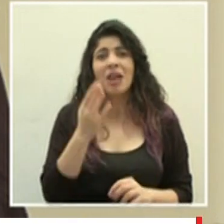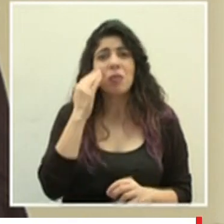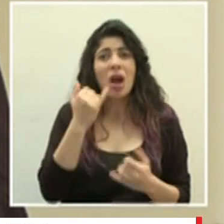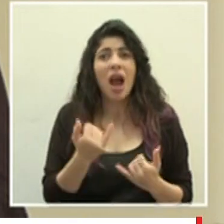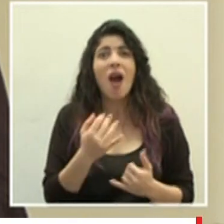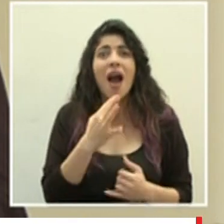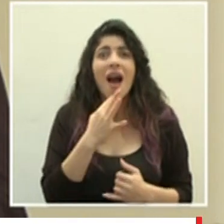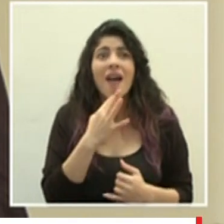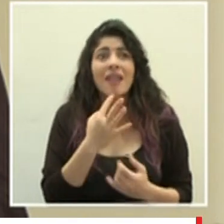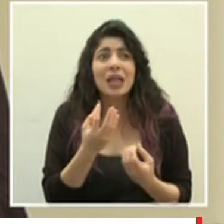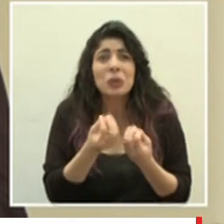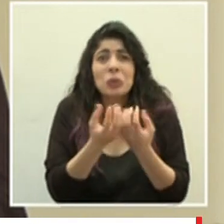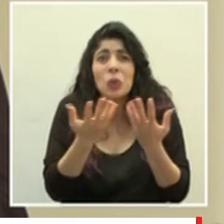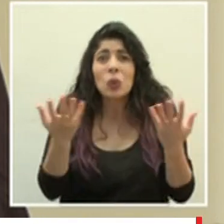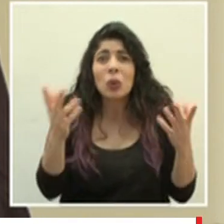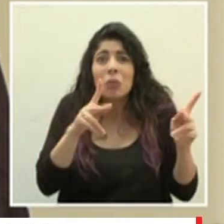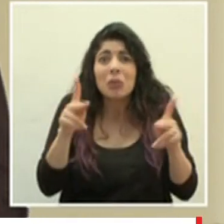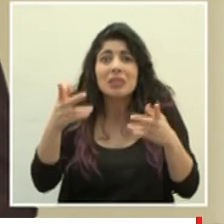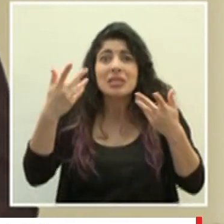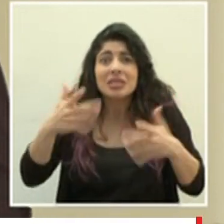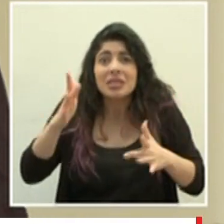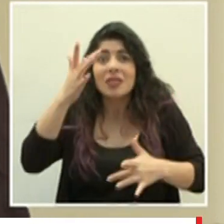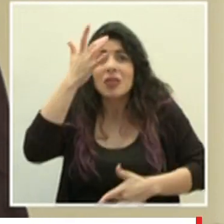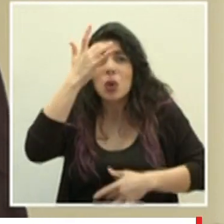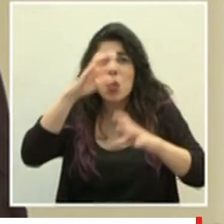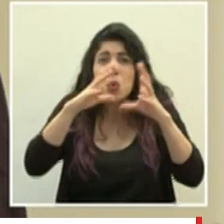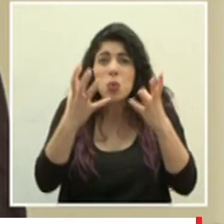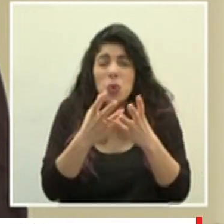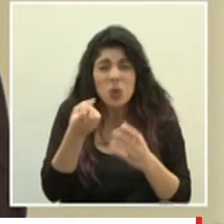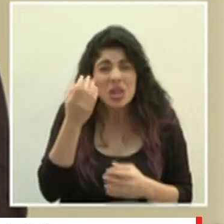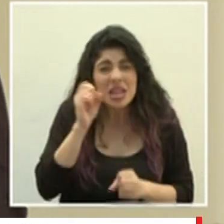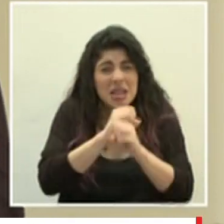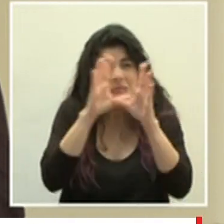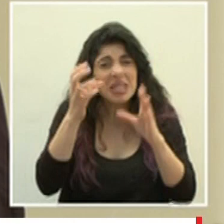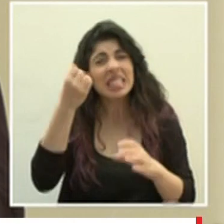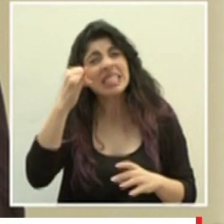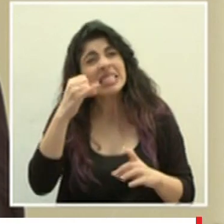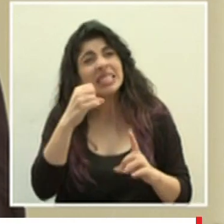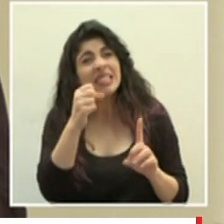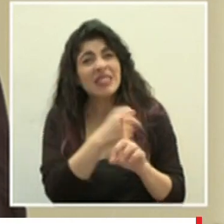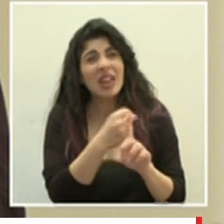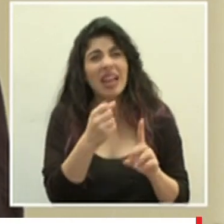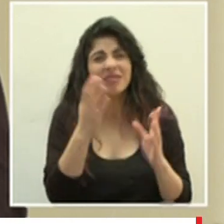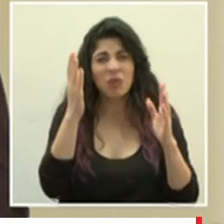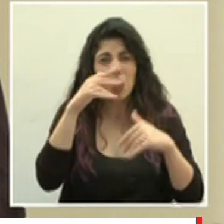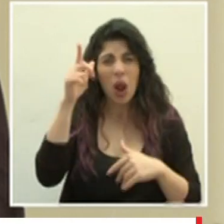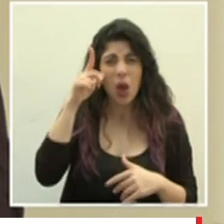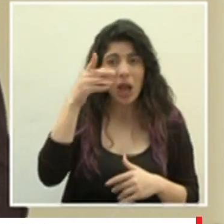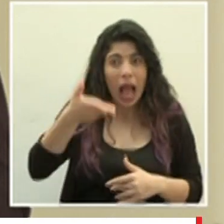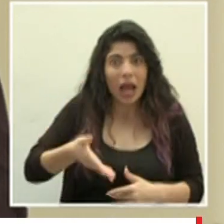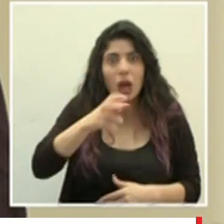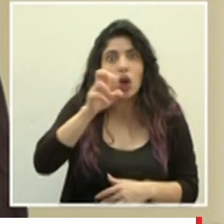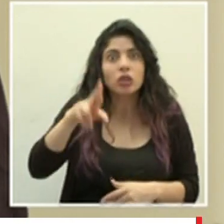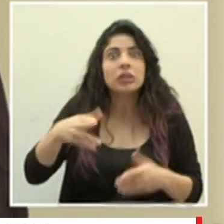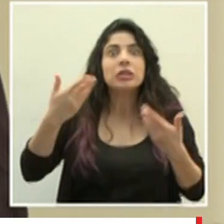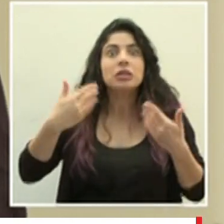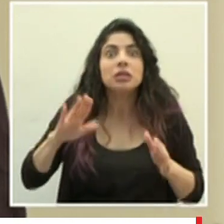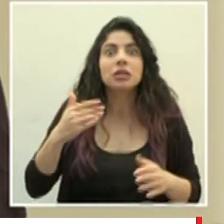estamos hablando de tantas personas que ya se han infectado a nivel mundial, si hubiera una reacción así, o sea, no tenía ningún sentido. Incluso aquí en Costa Rica ya